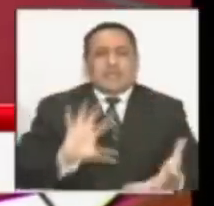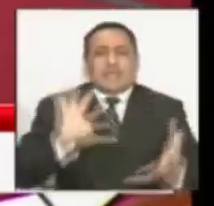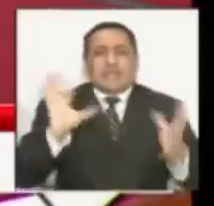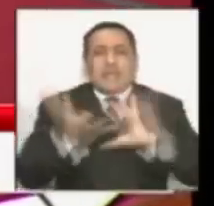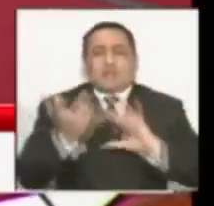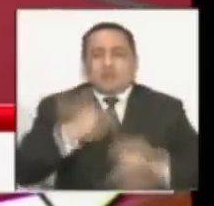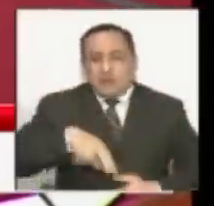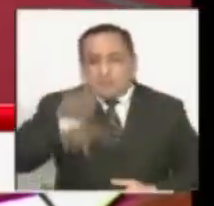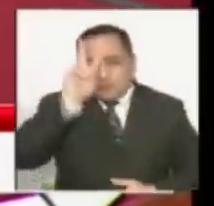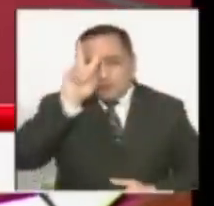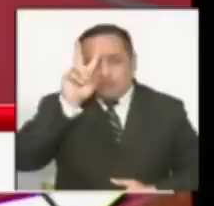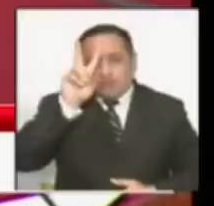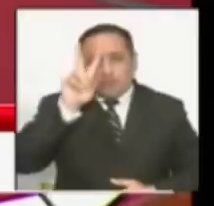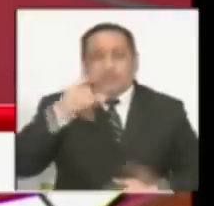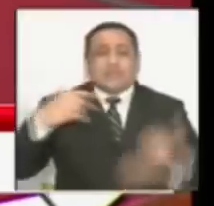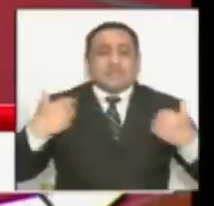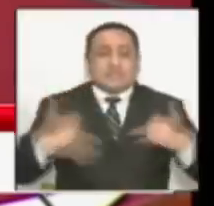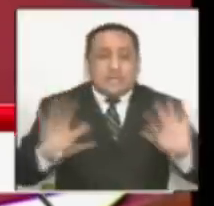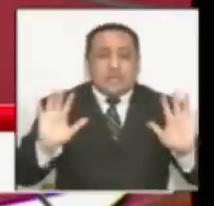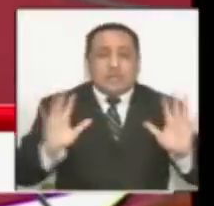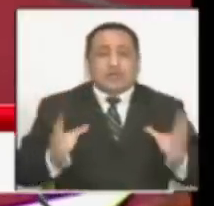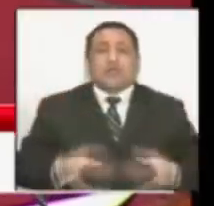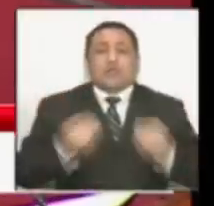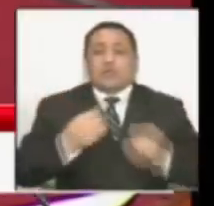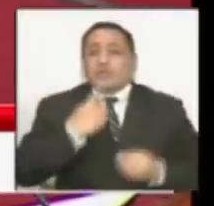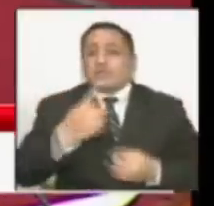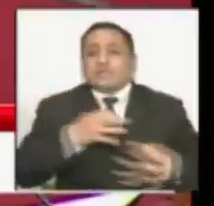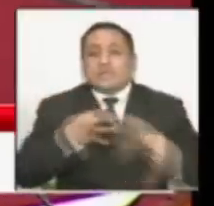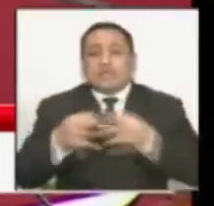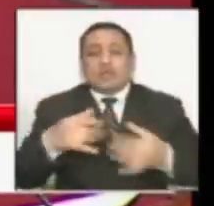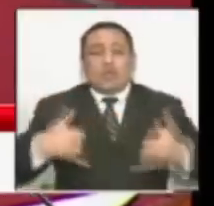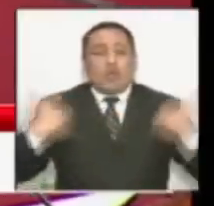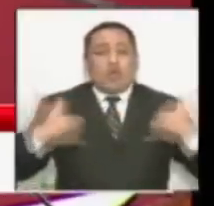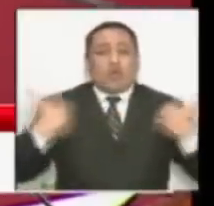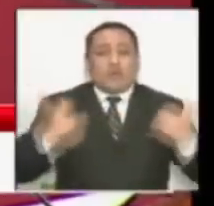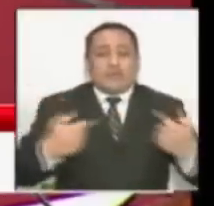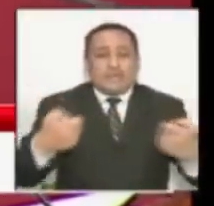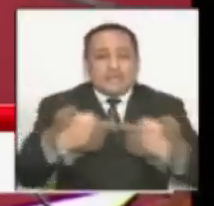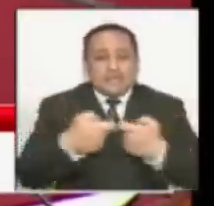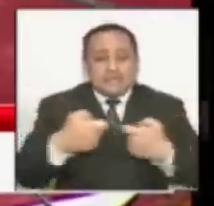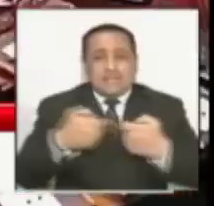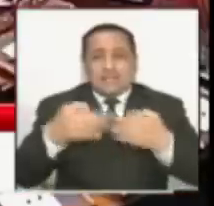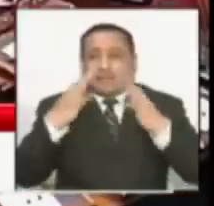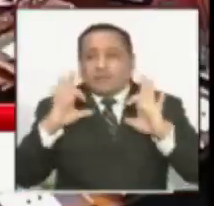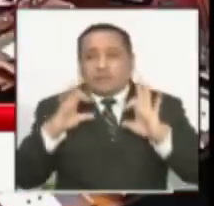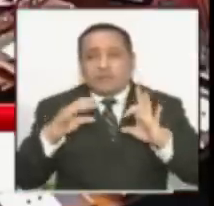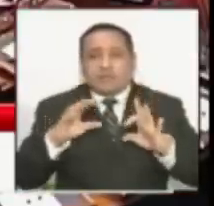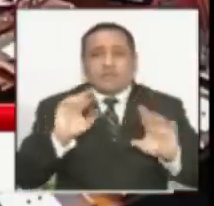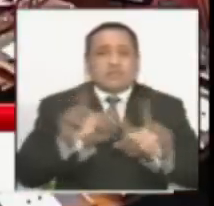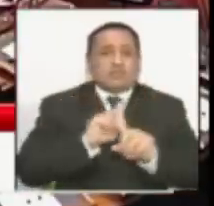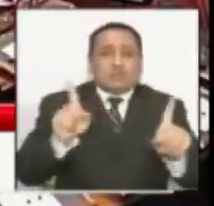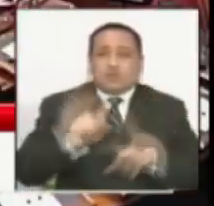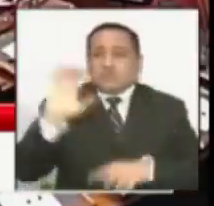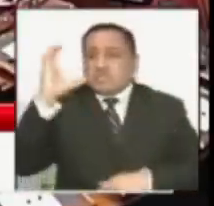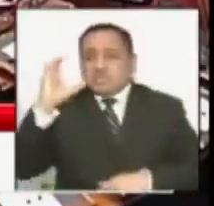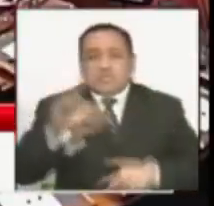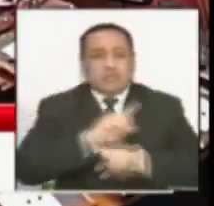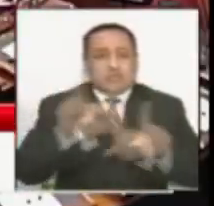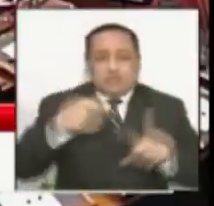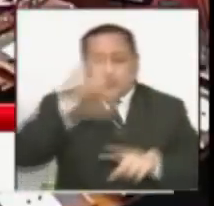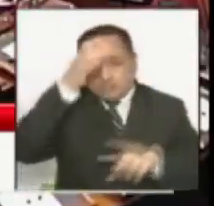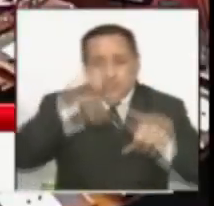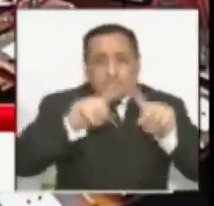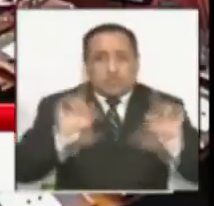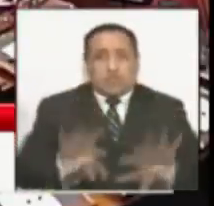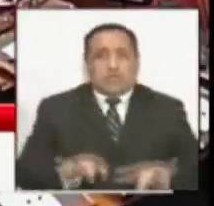innovación en nuestro país, ya que, como dicen los jóvenes en las redes sociales, sin ciencia y tecnología